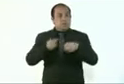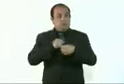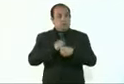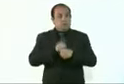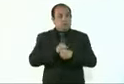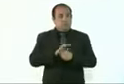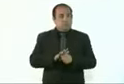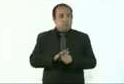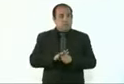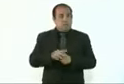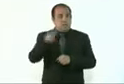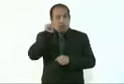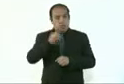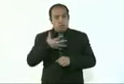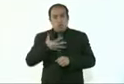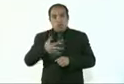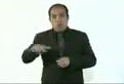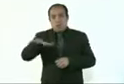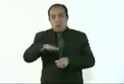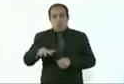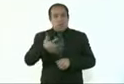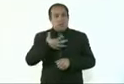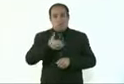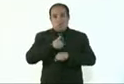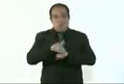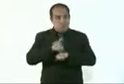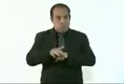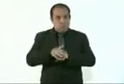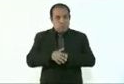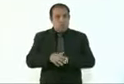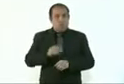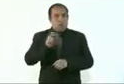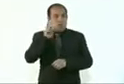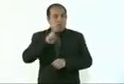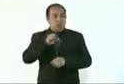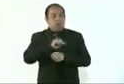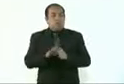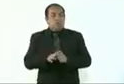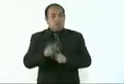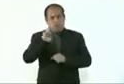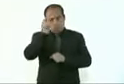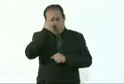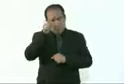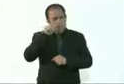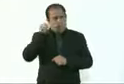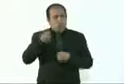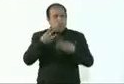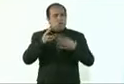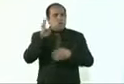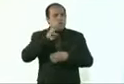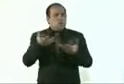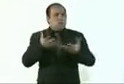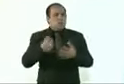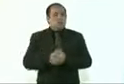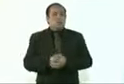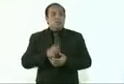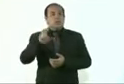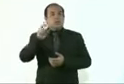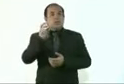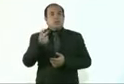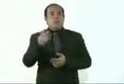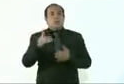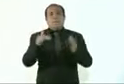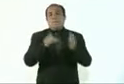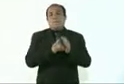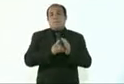parte que no está contabilizada en las que se hacen pruebas de COVID. Recuerden ustedes que el día de ayer, ¿cuántas pruebas se hicieron? 30.000